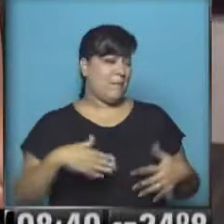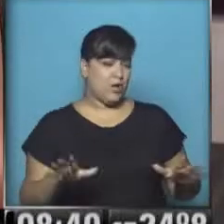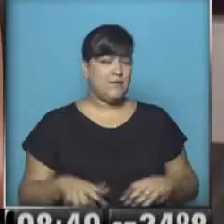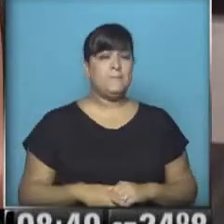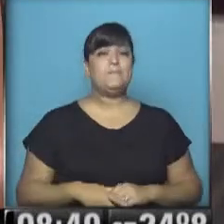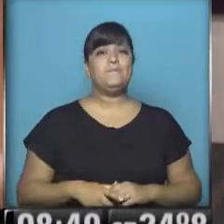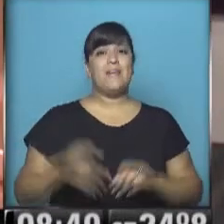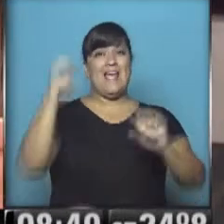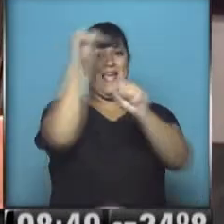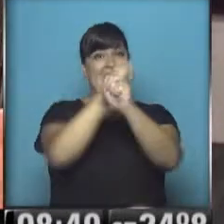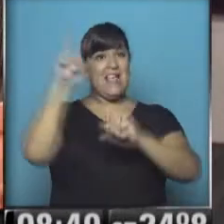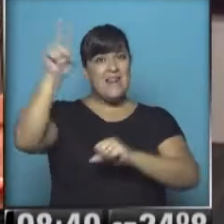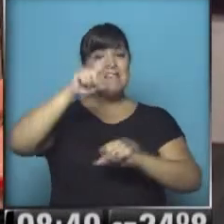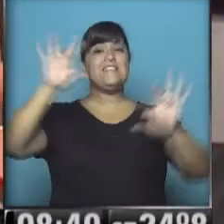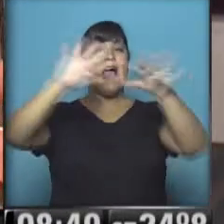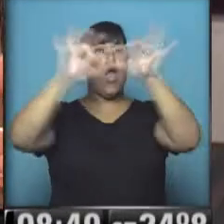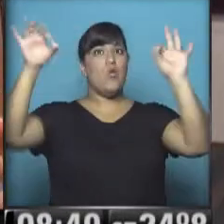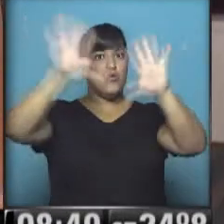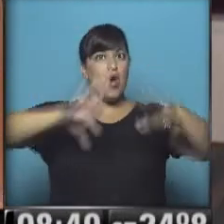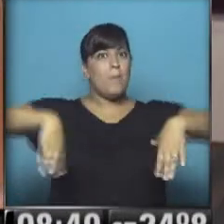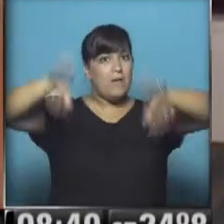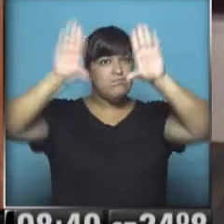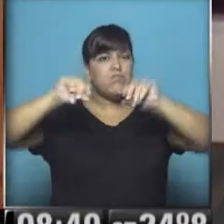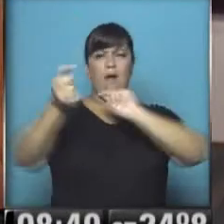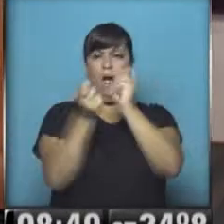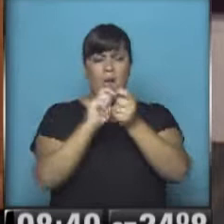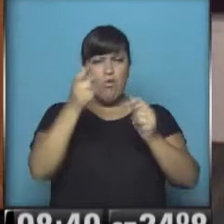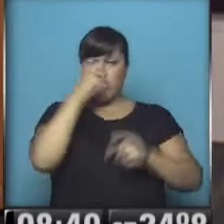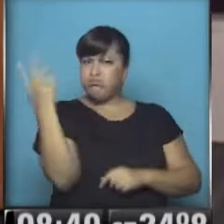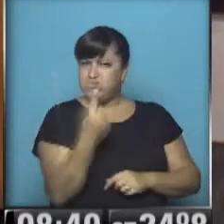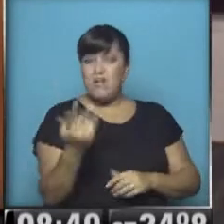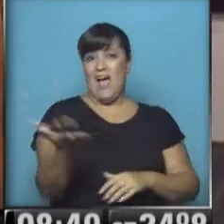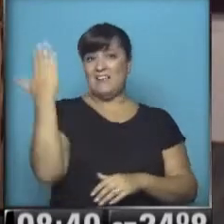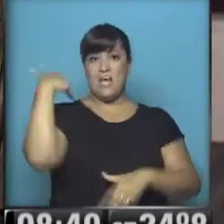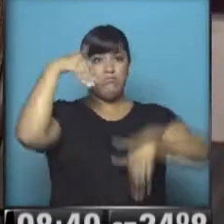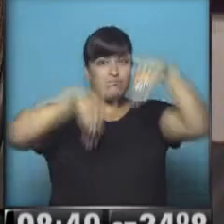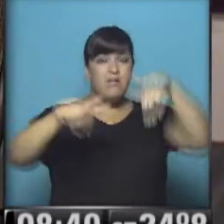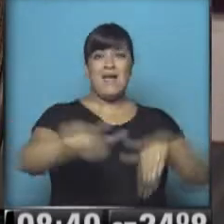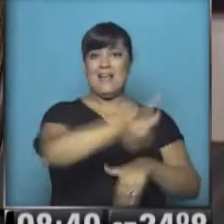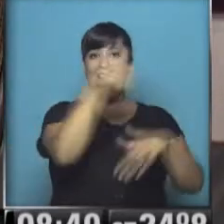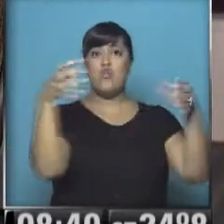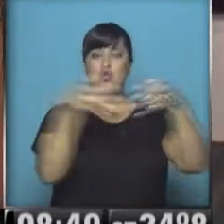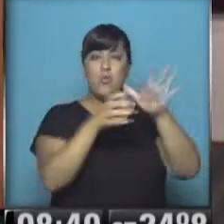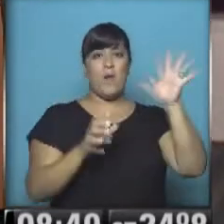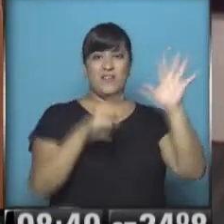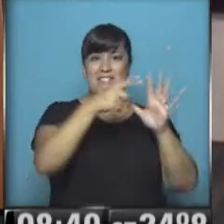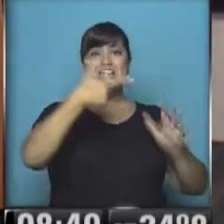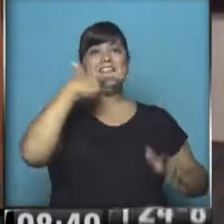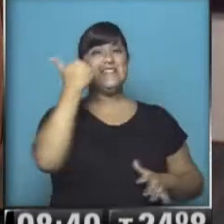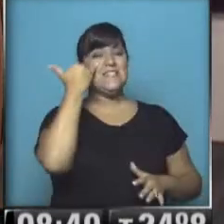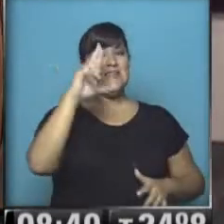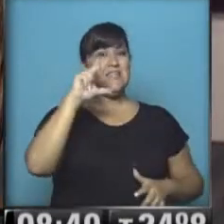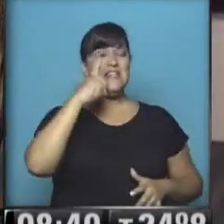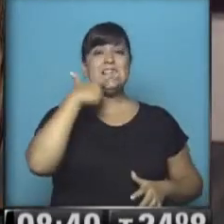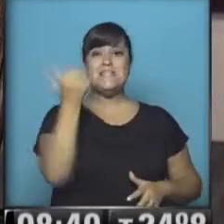en grecia y en toda europa se vienen dando cambios y muy rápido ayer colecciones ganó la izquierda syriza y